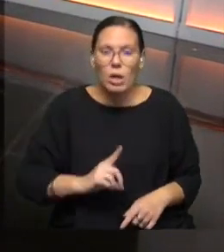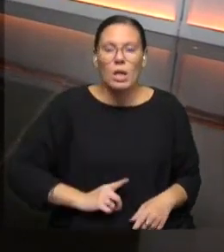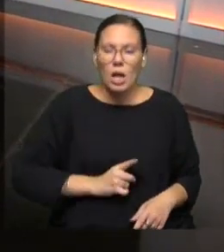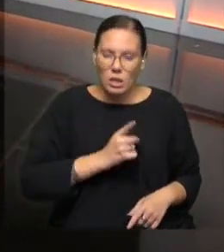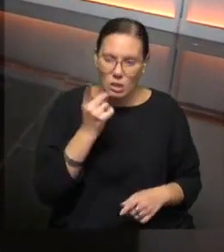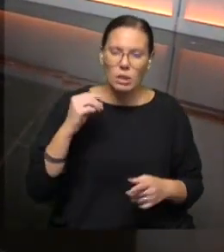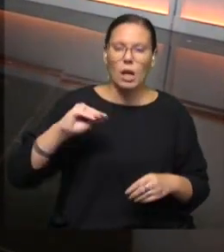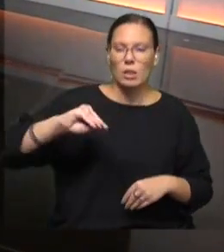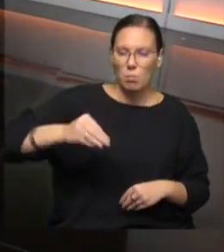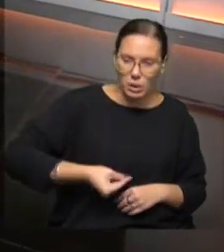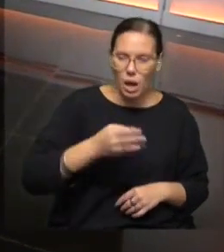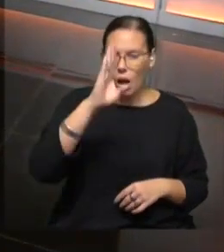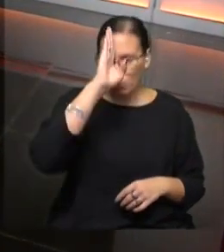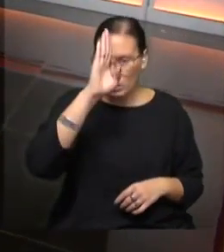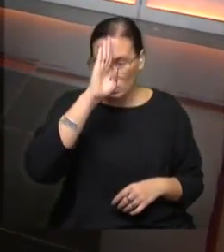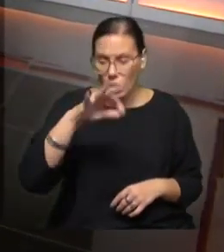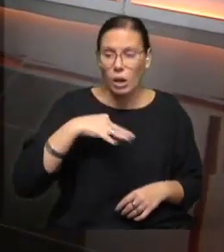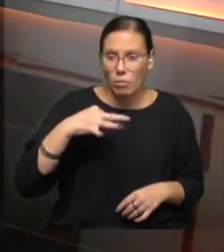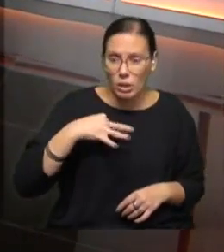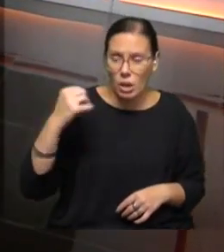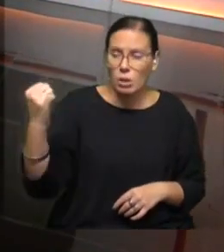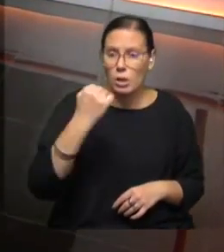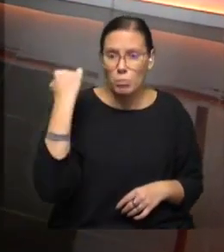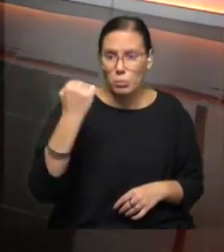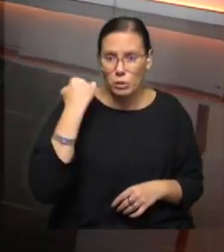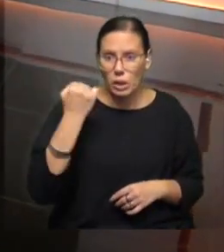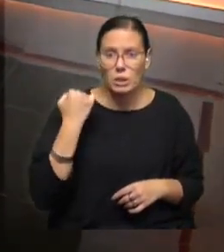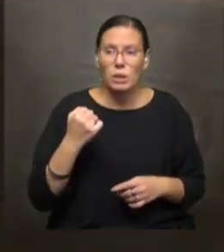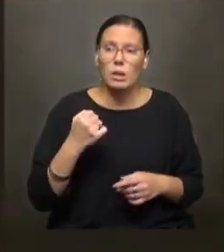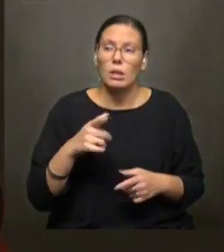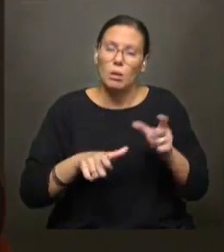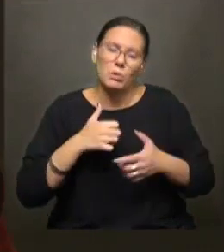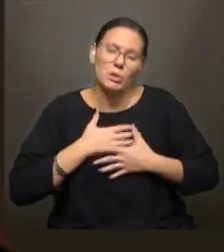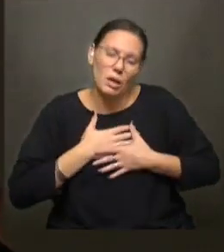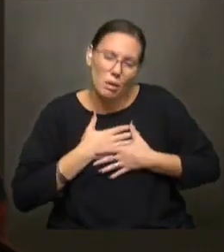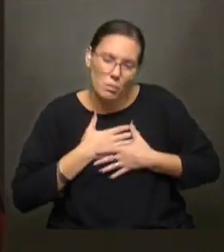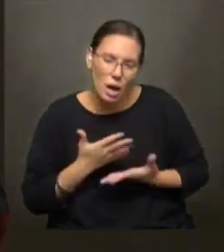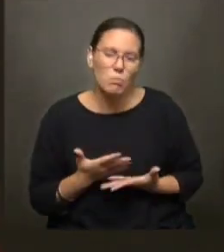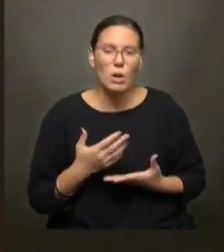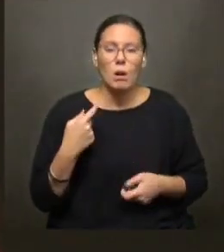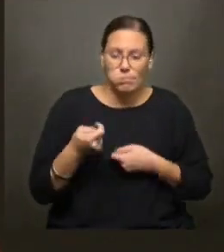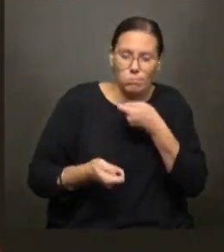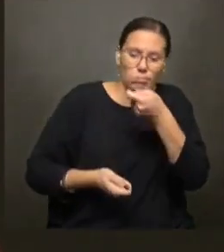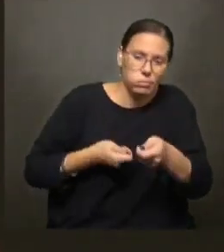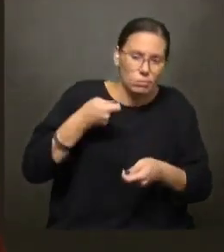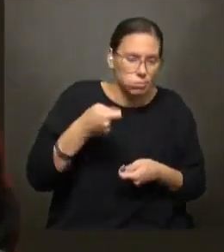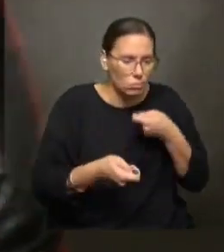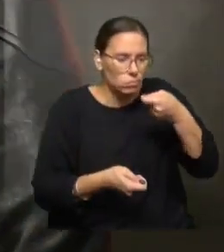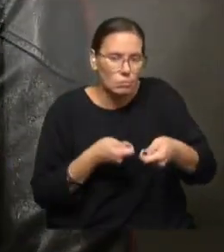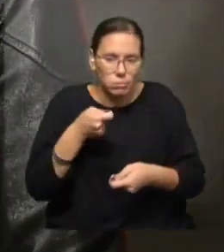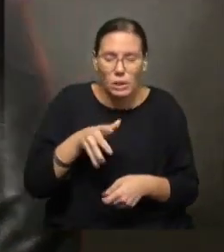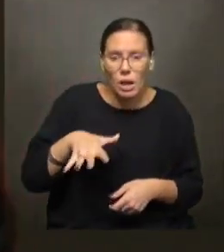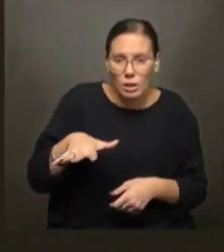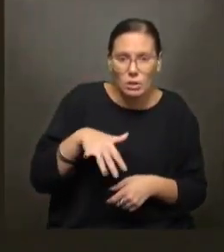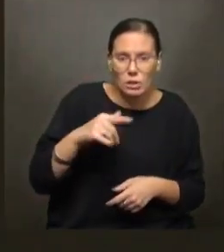derrota de los aprendizajes de la vida de la importancia de los afectos se construyó a partir de ahí sí Fue totalmente